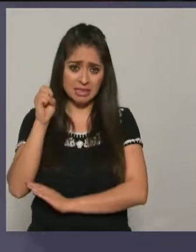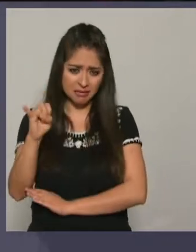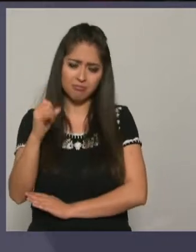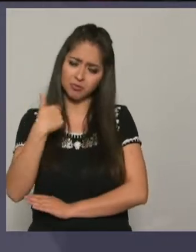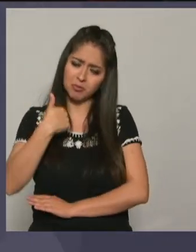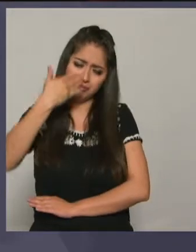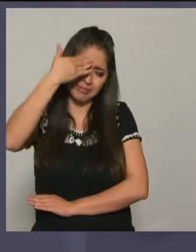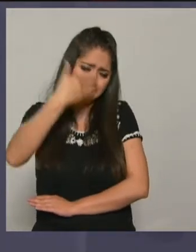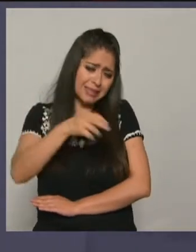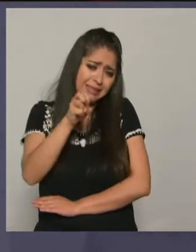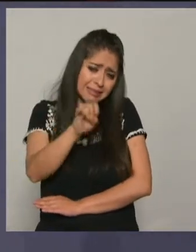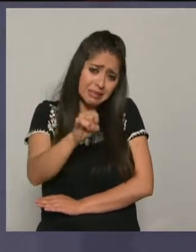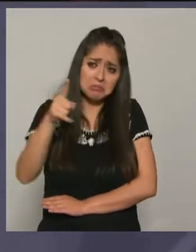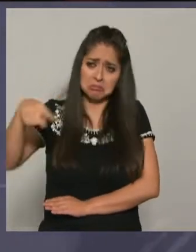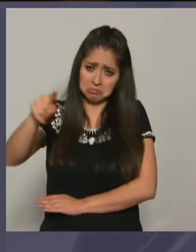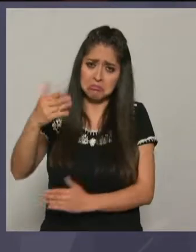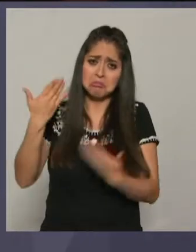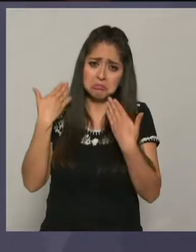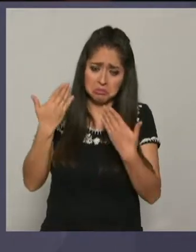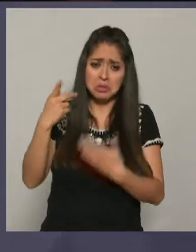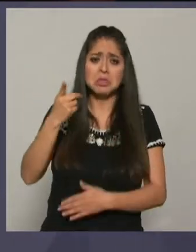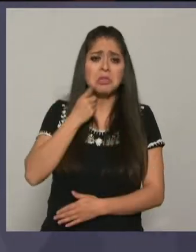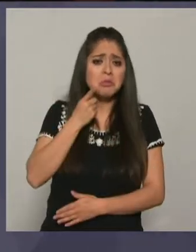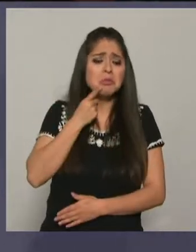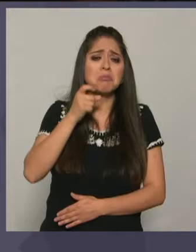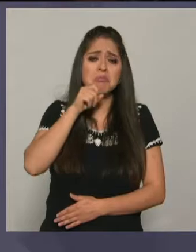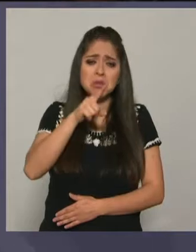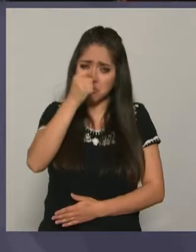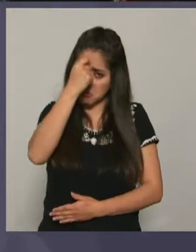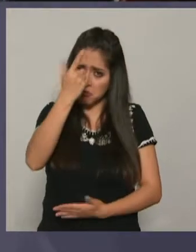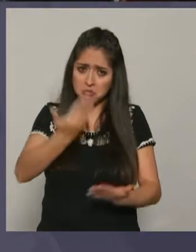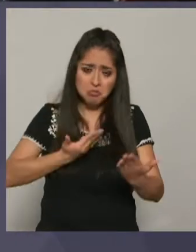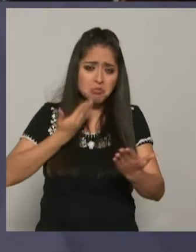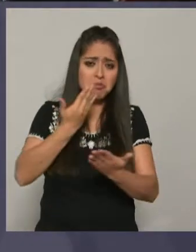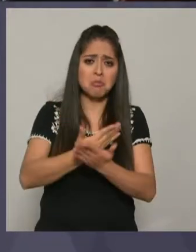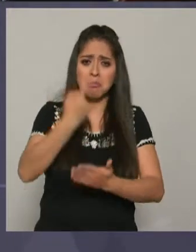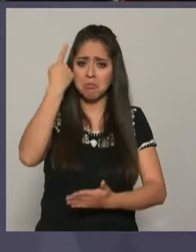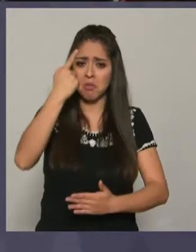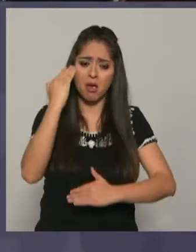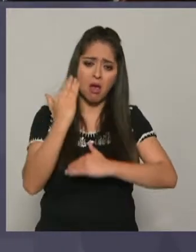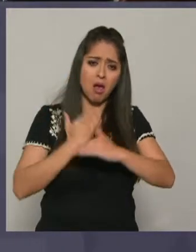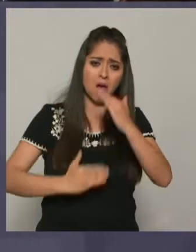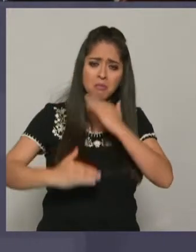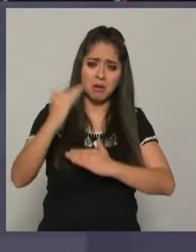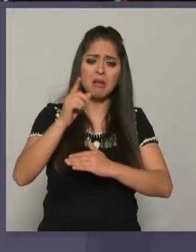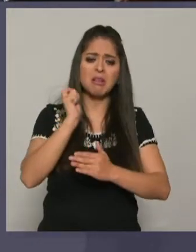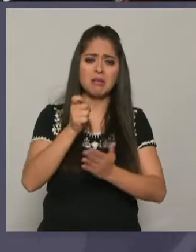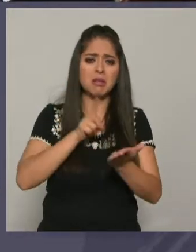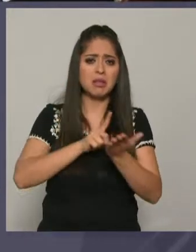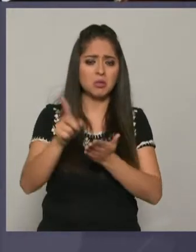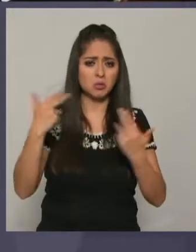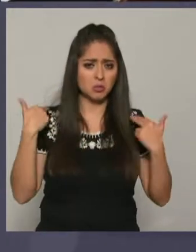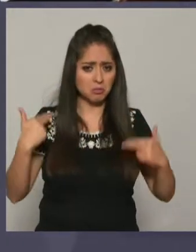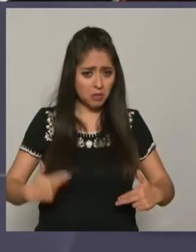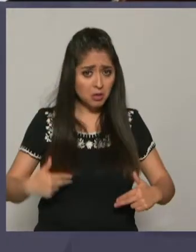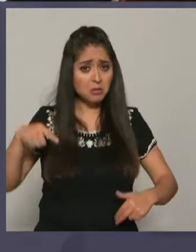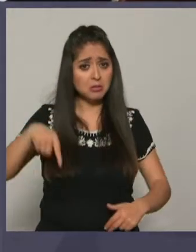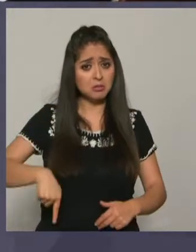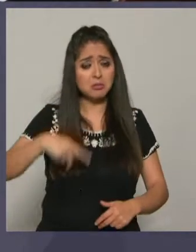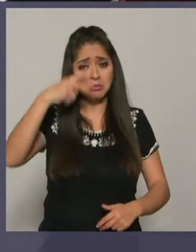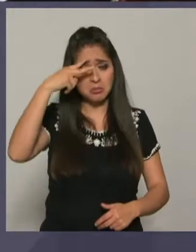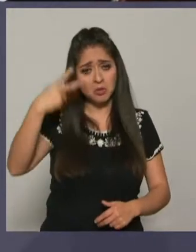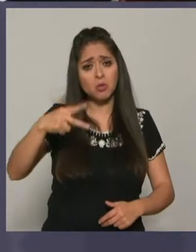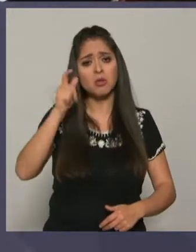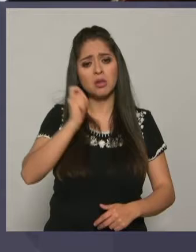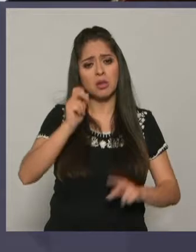que es un acierto de los diputados y de la iniciativa el que avancemos en cuestiones de derechos humanos y que una vez más la Ciudad de México se coloque a la vanguardia en